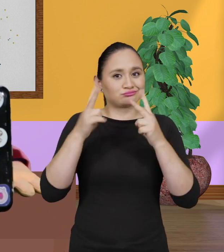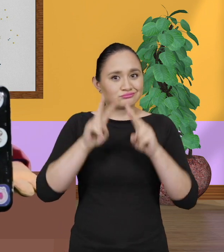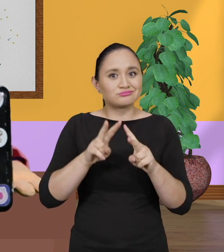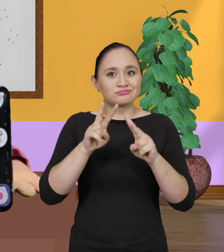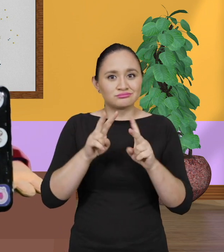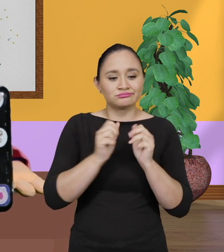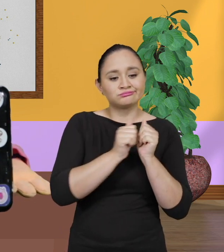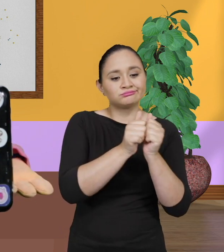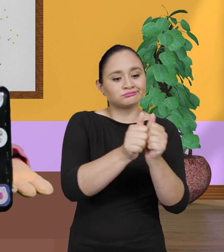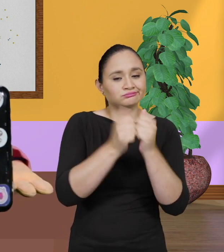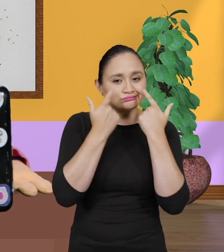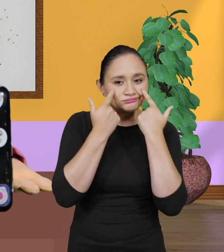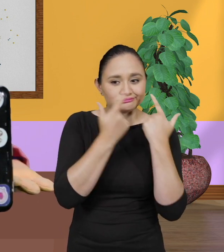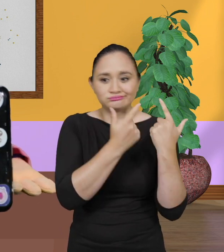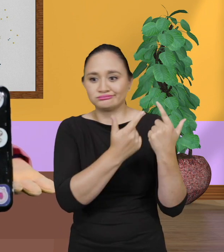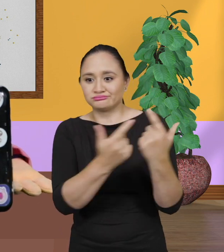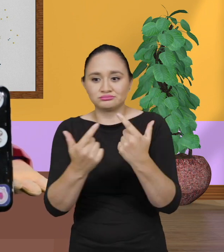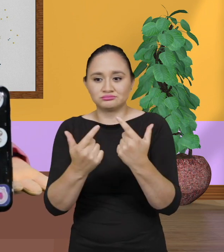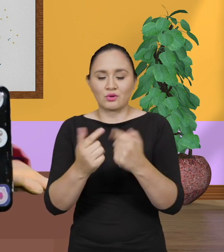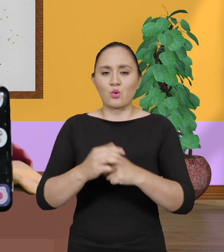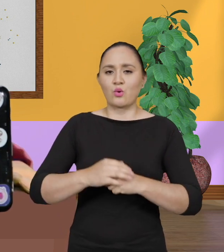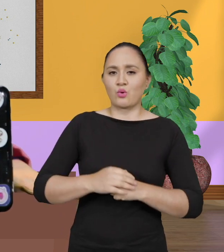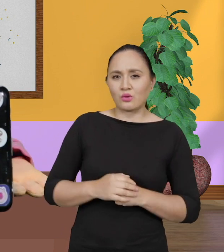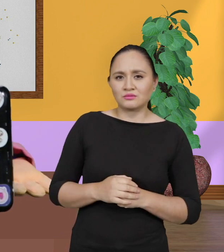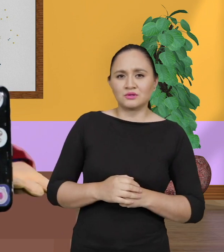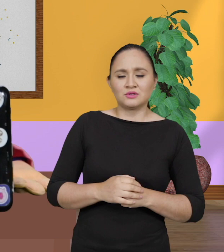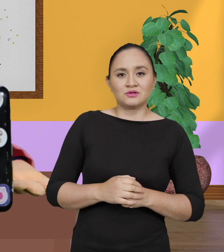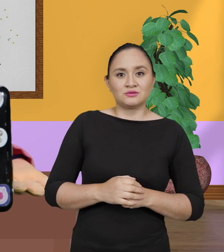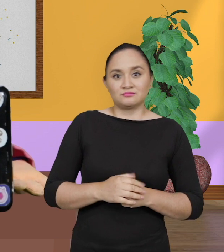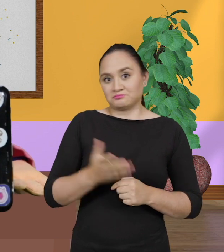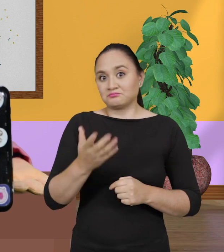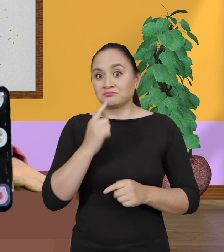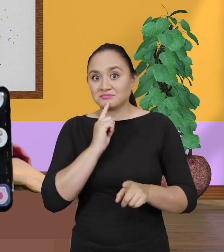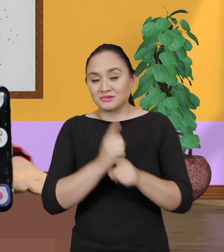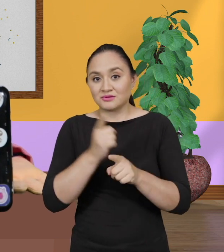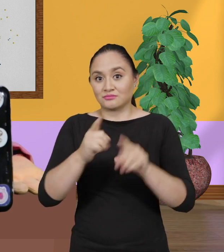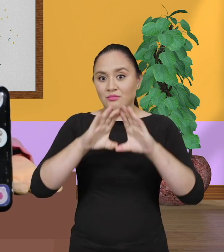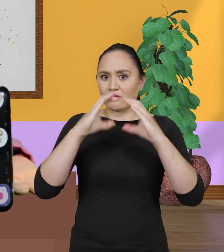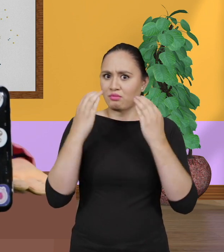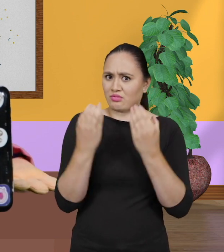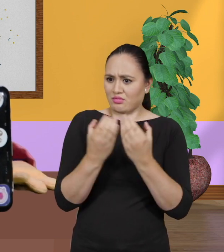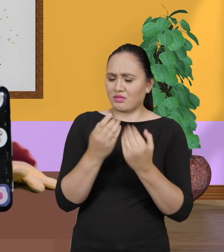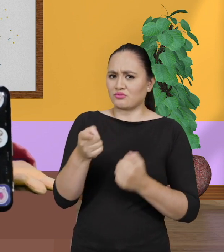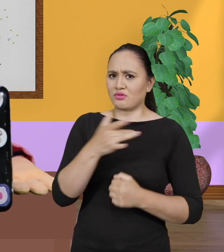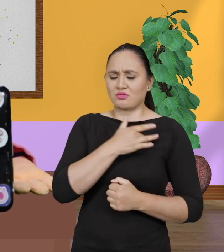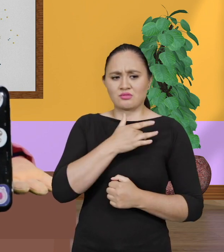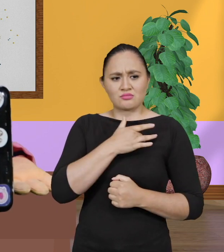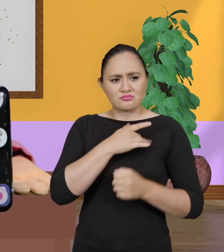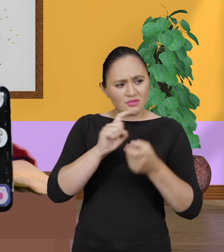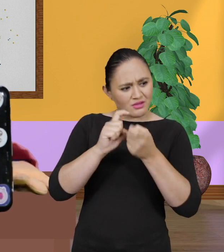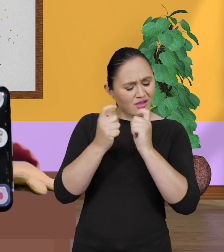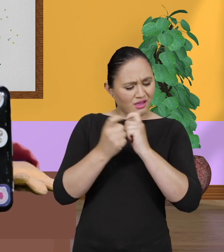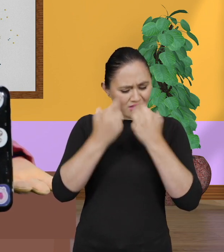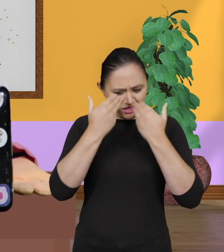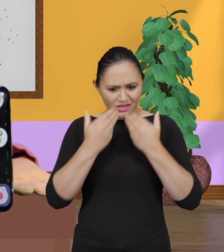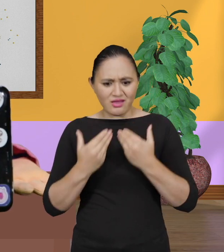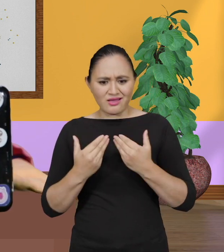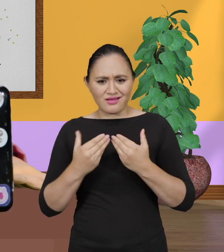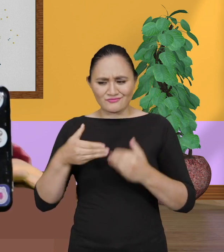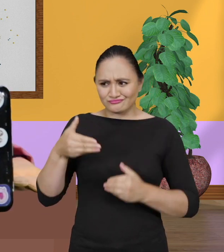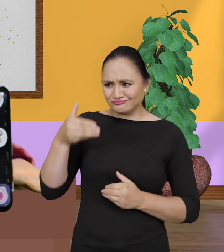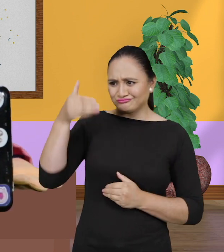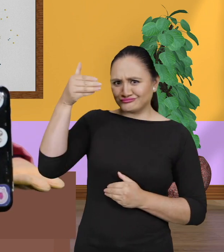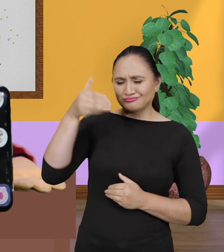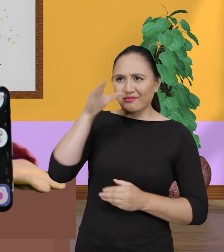y acompañada. Ay, yo siento que en sus clases he cambiado, he crecido y cada